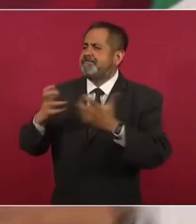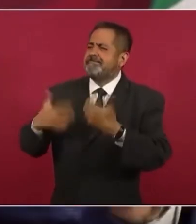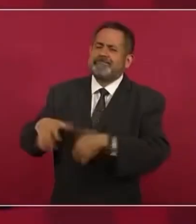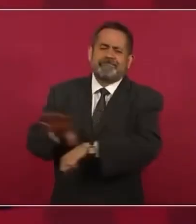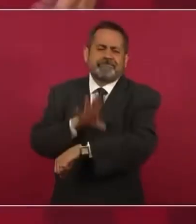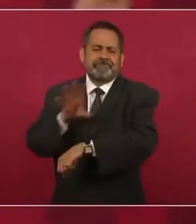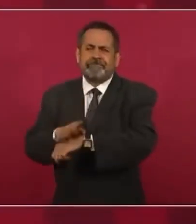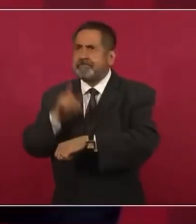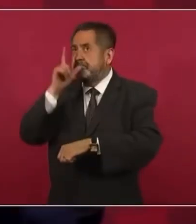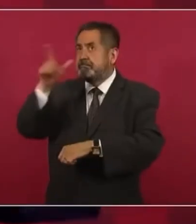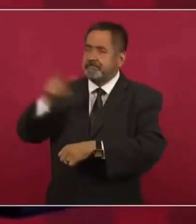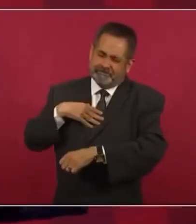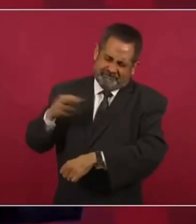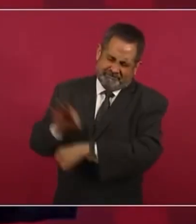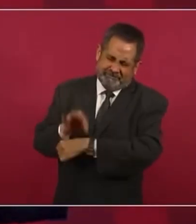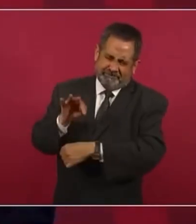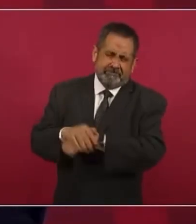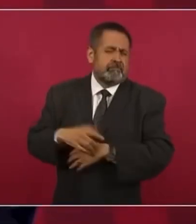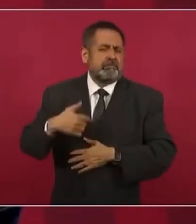Llevamos décadas,